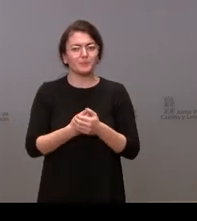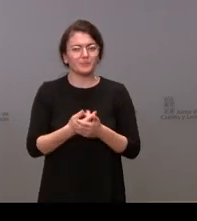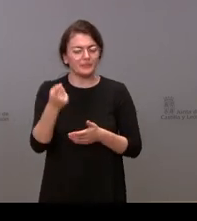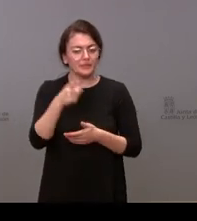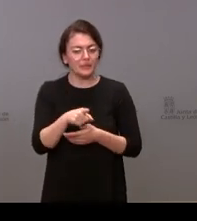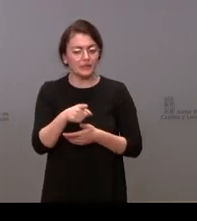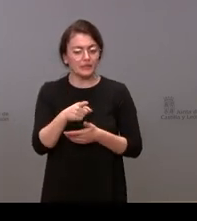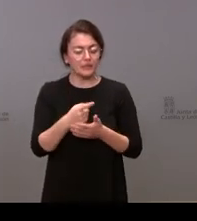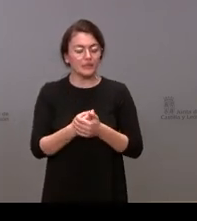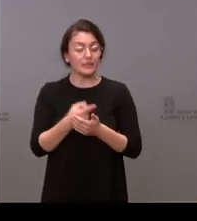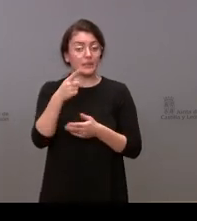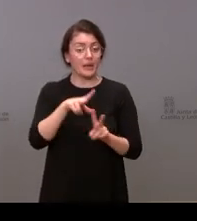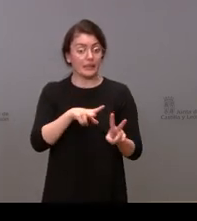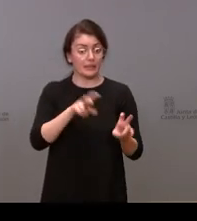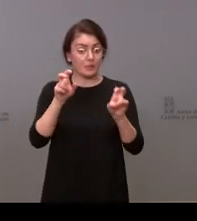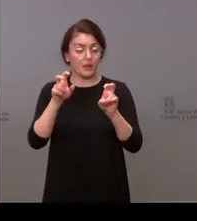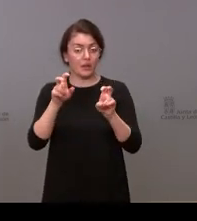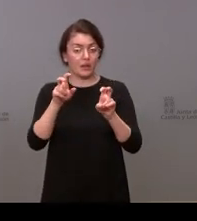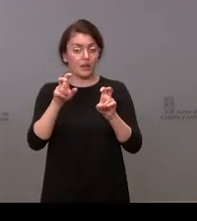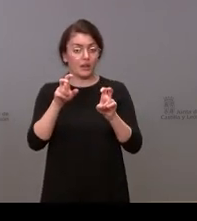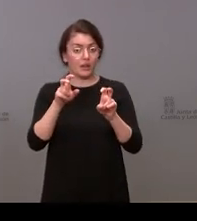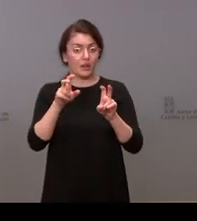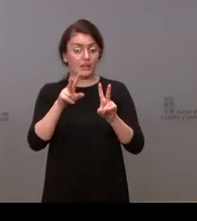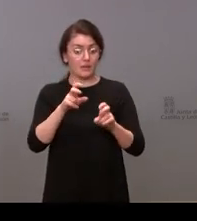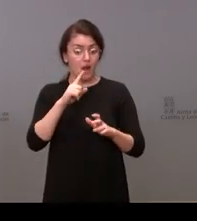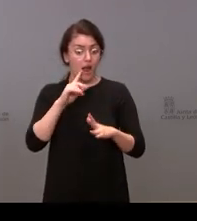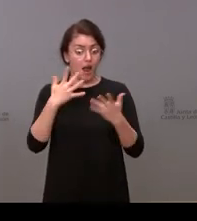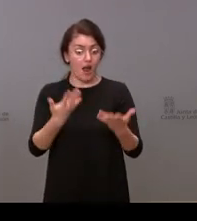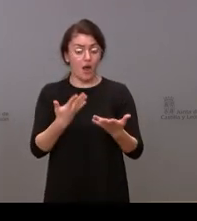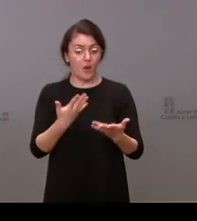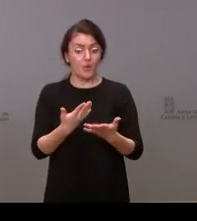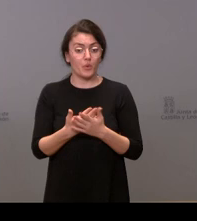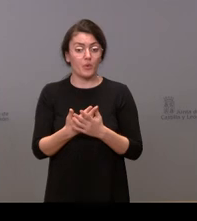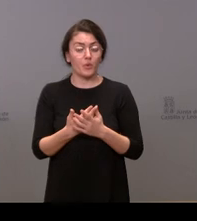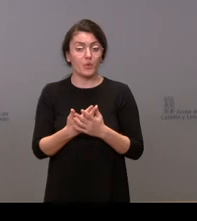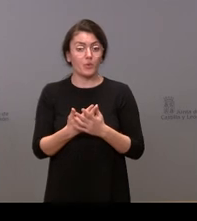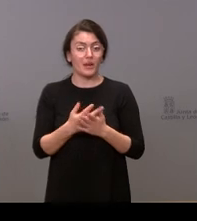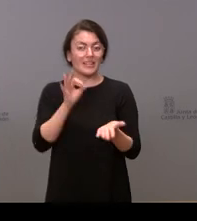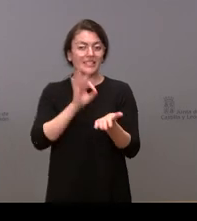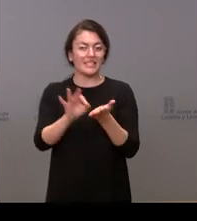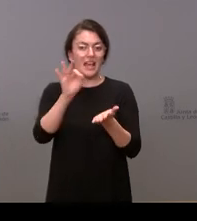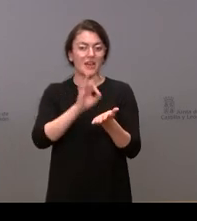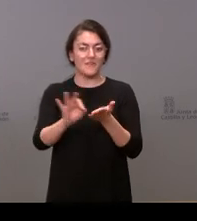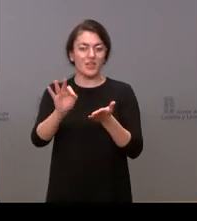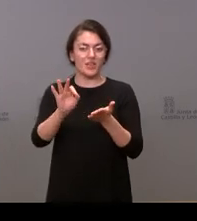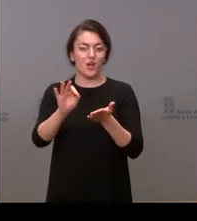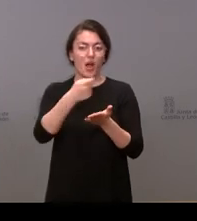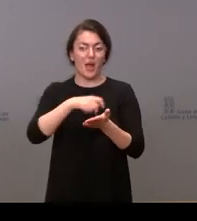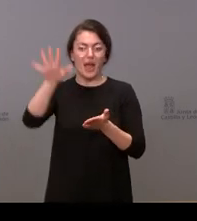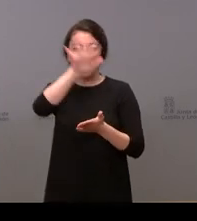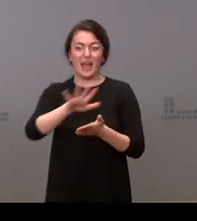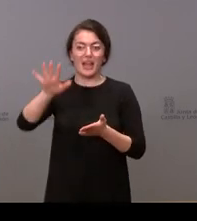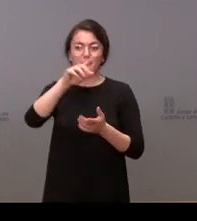También de otro asunto que ha estado de actualidad, la descentralización de servicios. ¿Tienen previsto descentralizar algún servicio